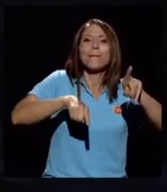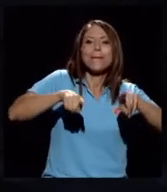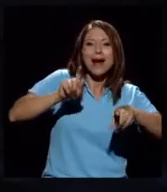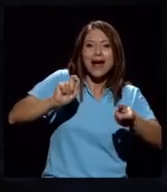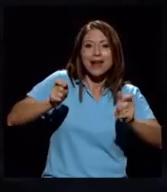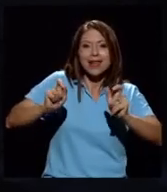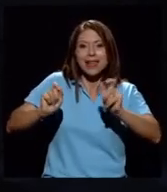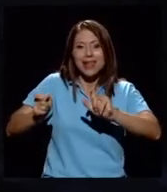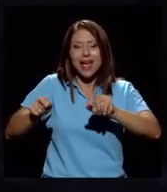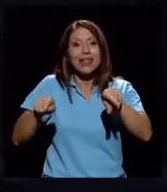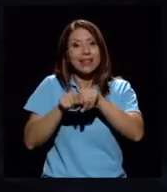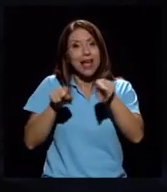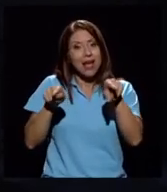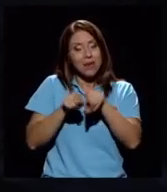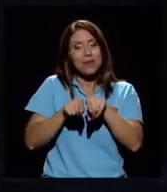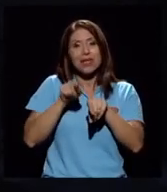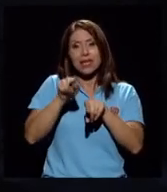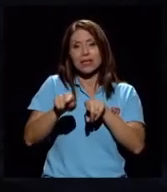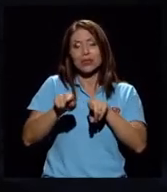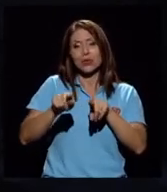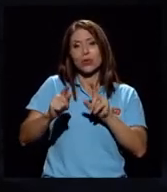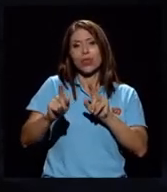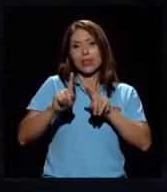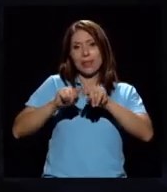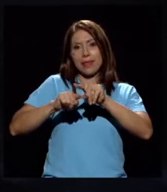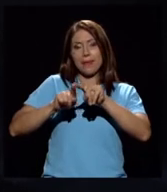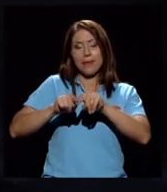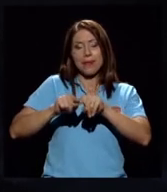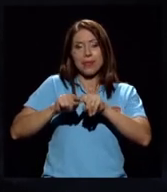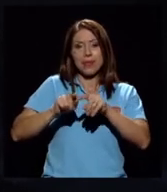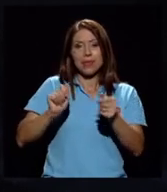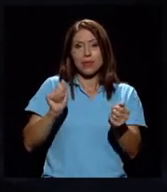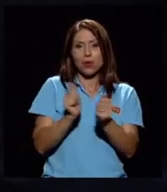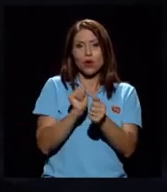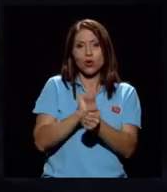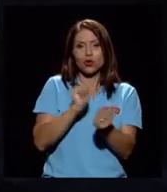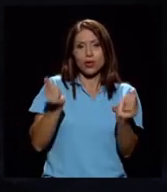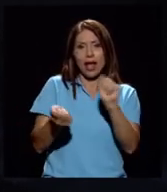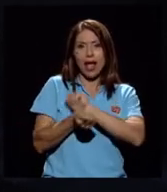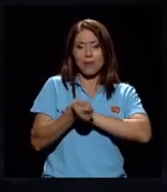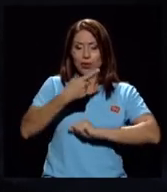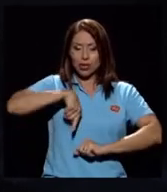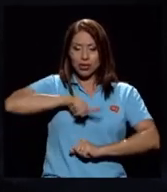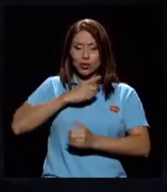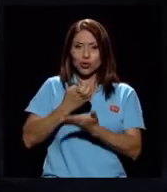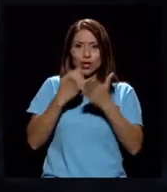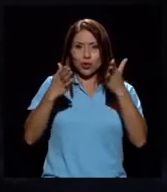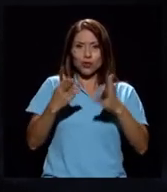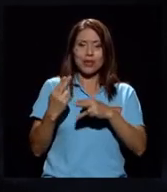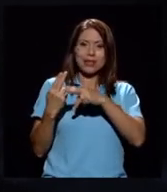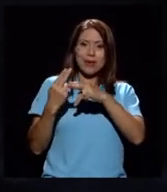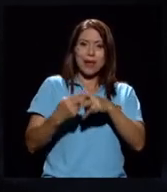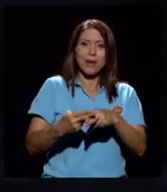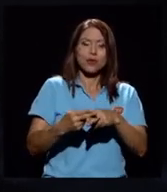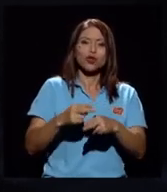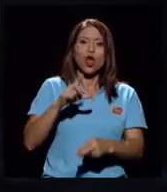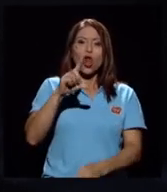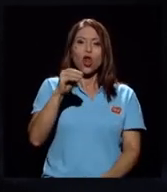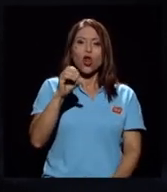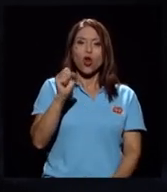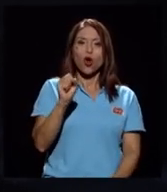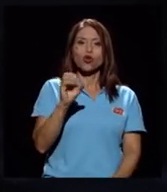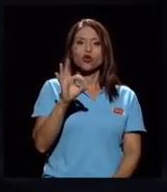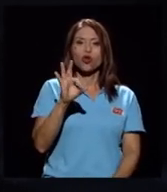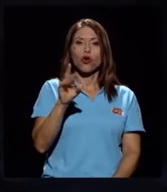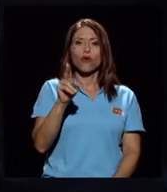de conformidad conforme con los cambios en lo que nosotros los economistas llamamos los fundamentales de